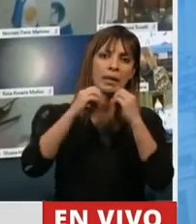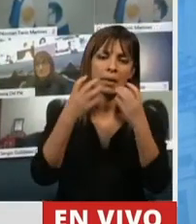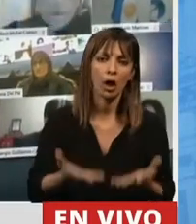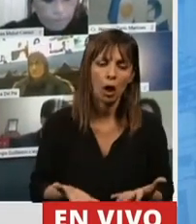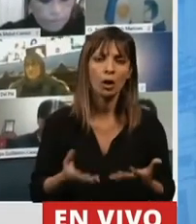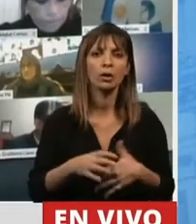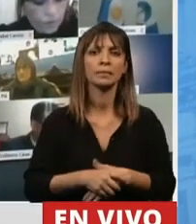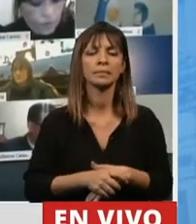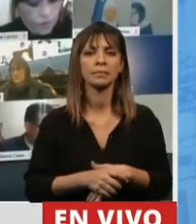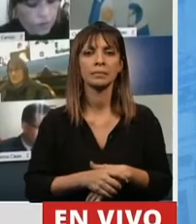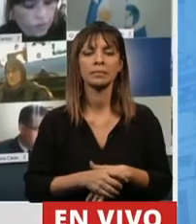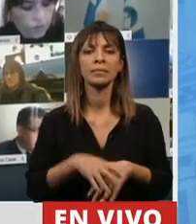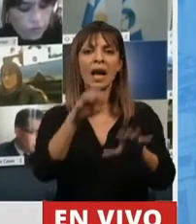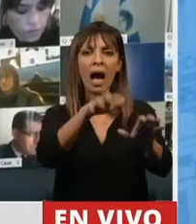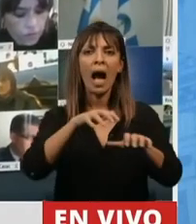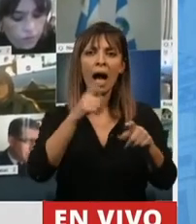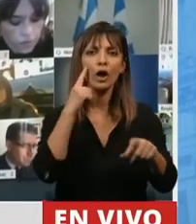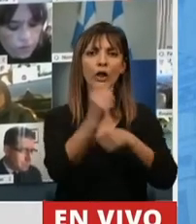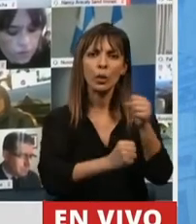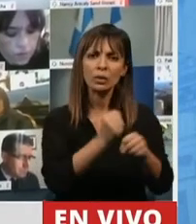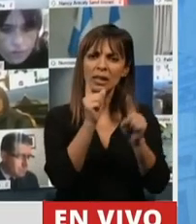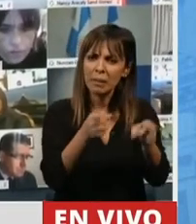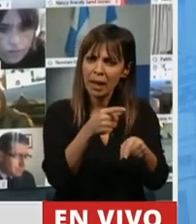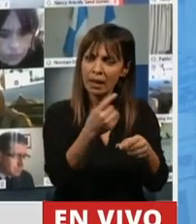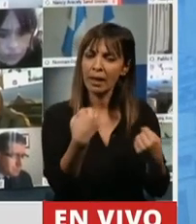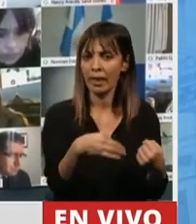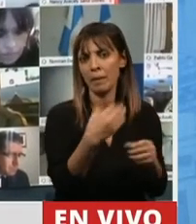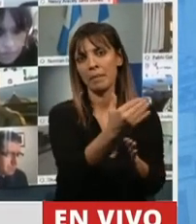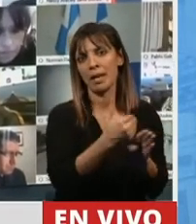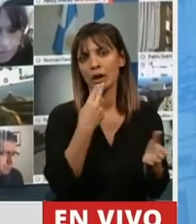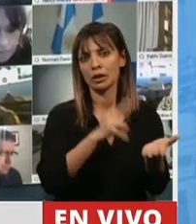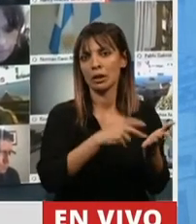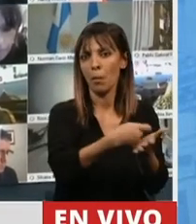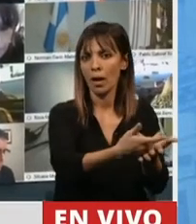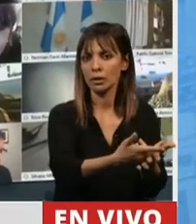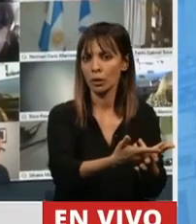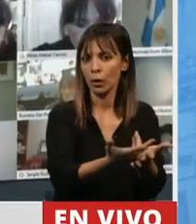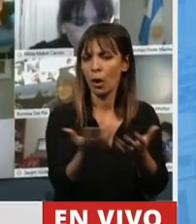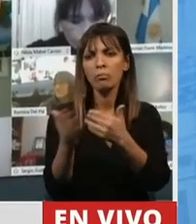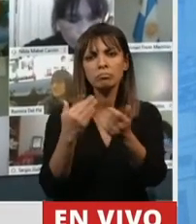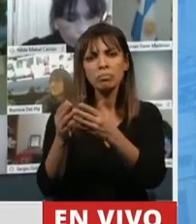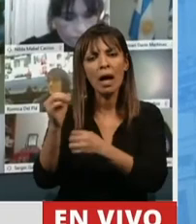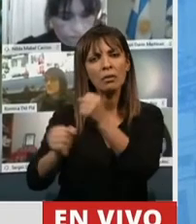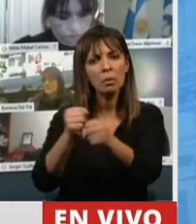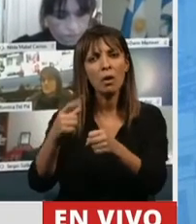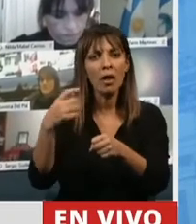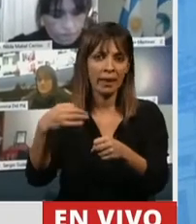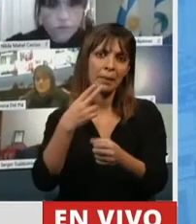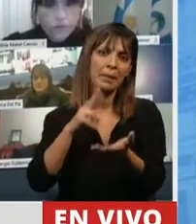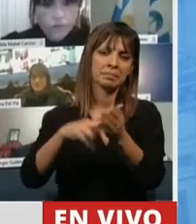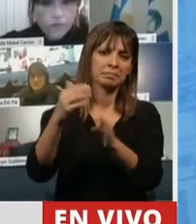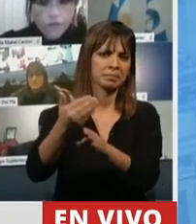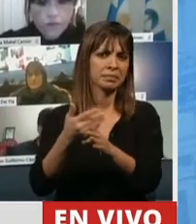impuestos? ¿La agroindustria no lo merecería? ¿Las manufacturas argentinas no merecerían tener una baja de